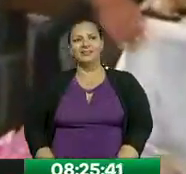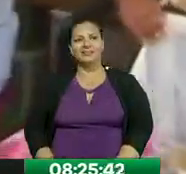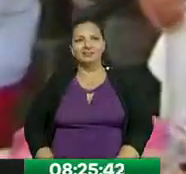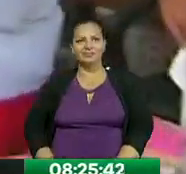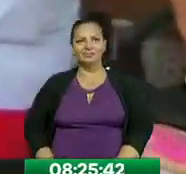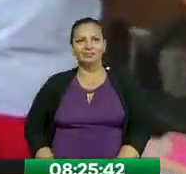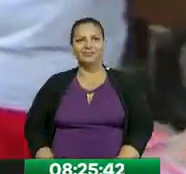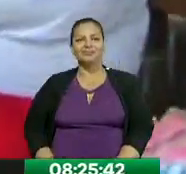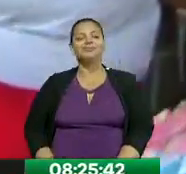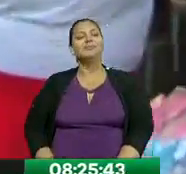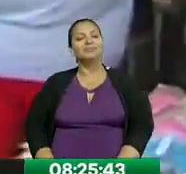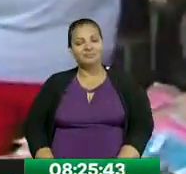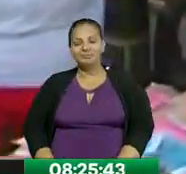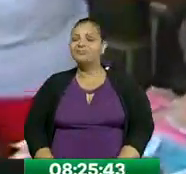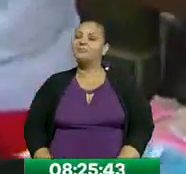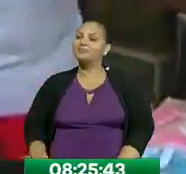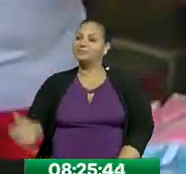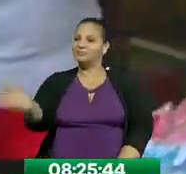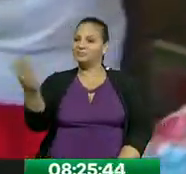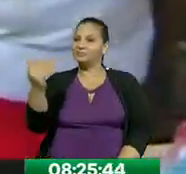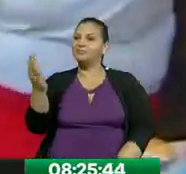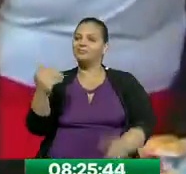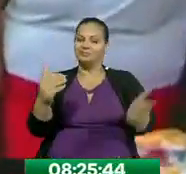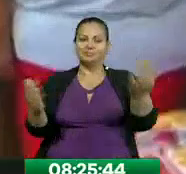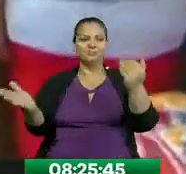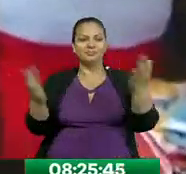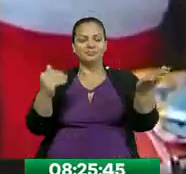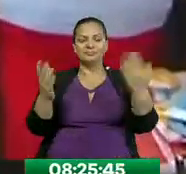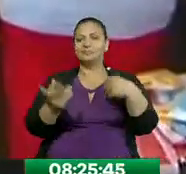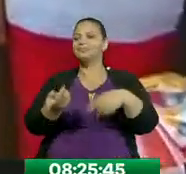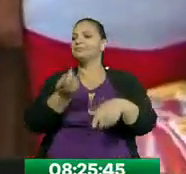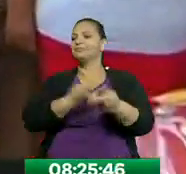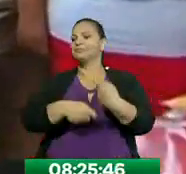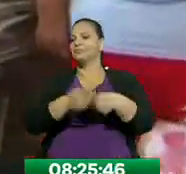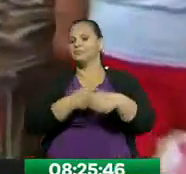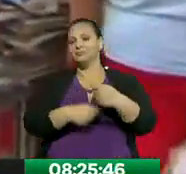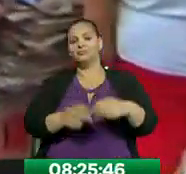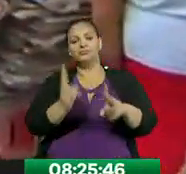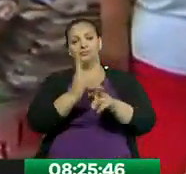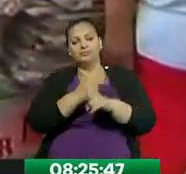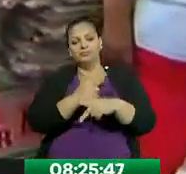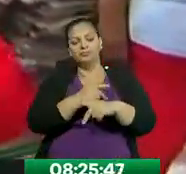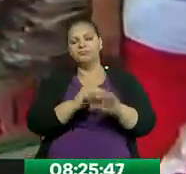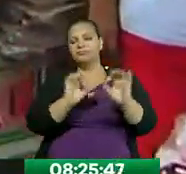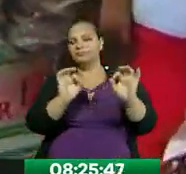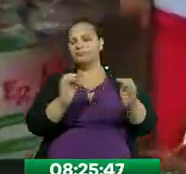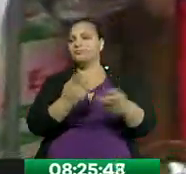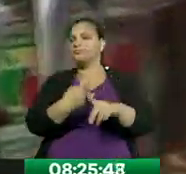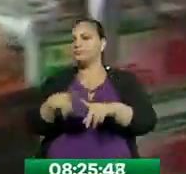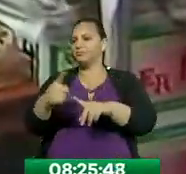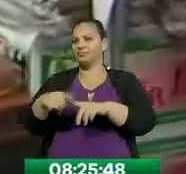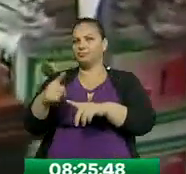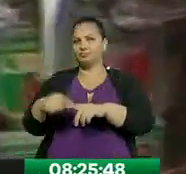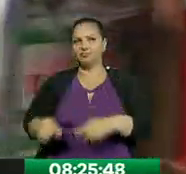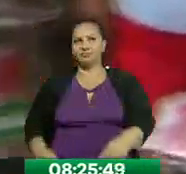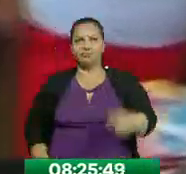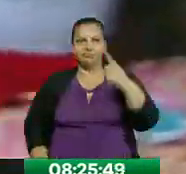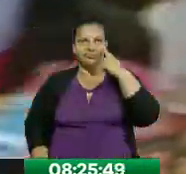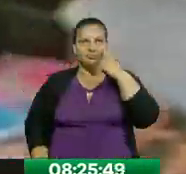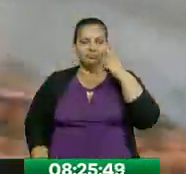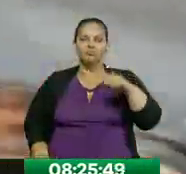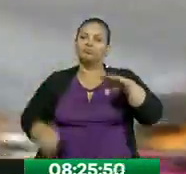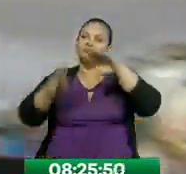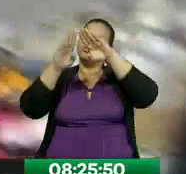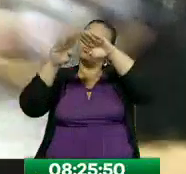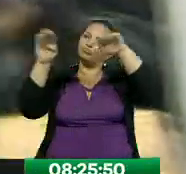están esperando. La gente aquí dice, tenemos excelentes productos. Y miren los árboles. Si usted quiere uno chiquito, consigue